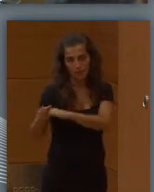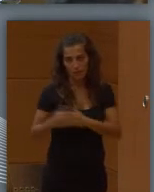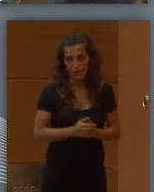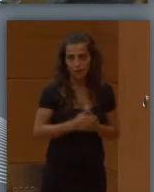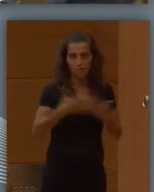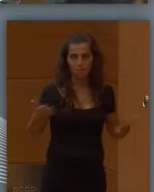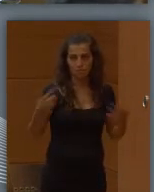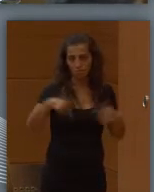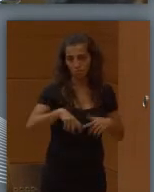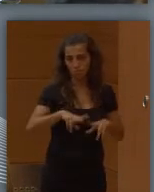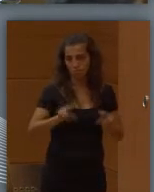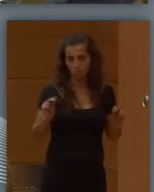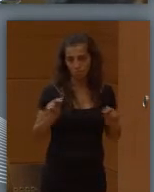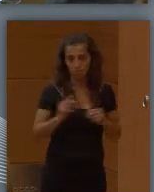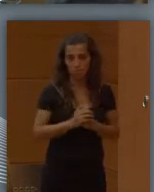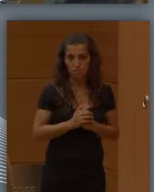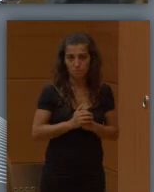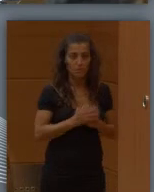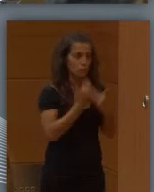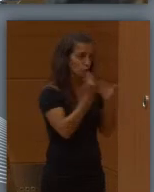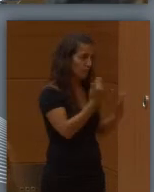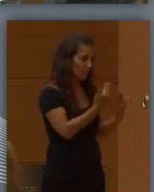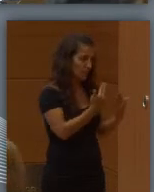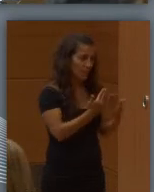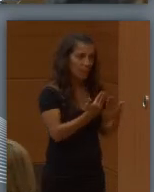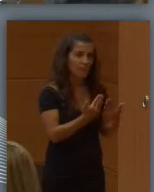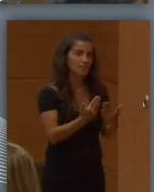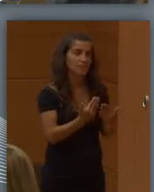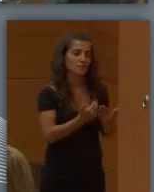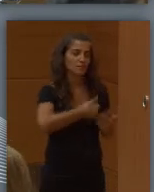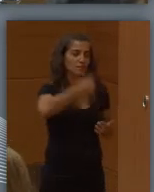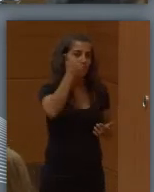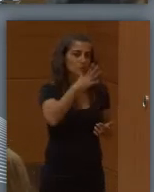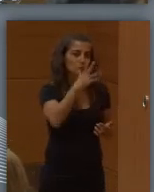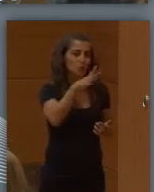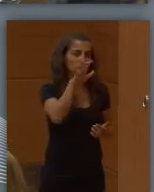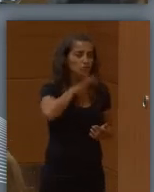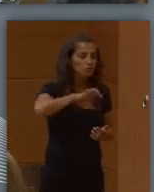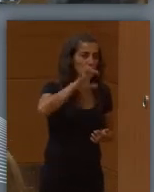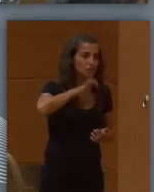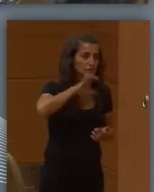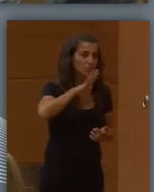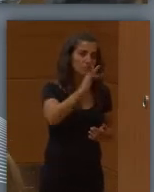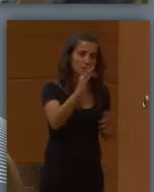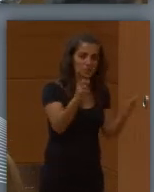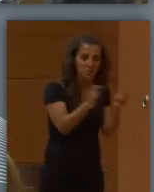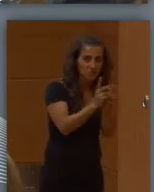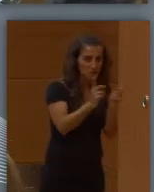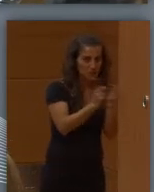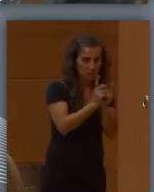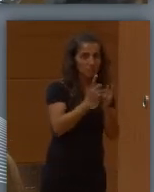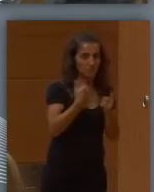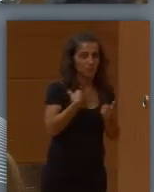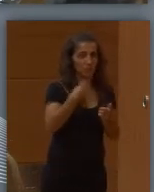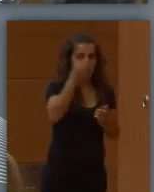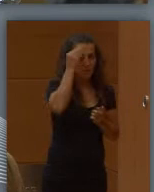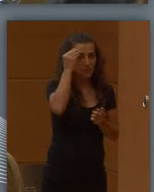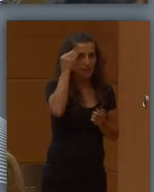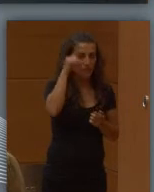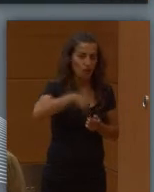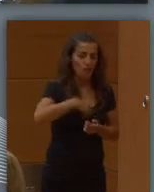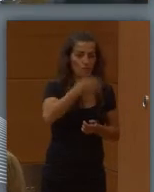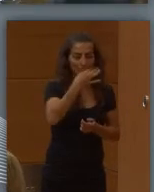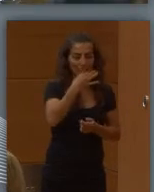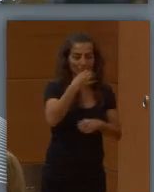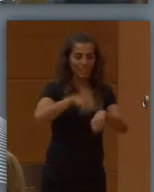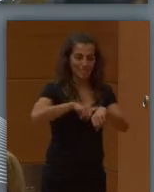Y con esto pues concluyo. Muchas gracias, sobre todo por lo interesante y por la brevedad, que entiendo que a estas horas de la